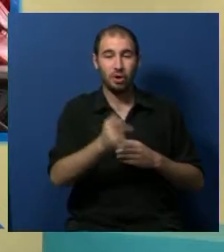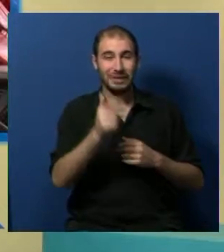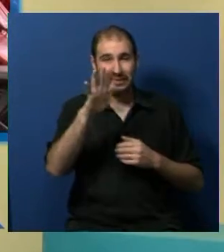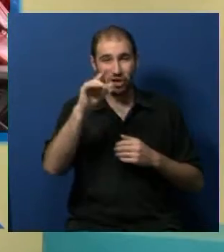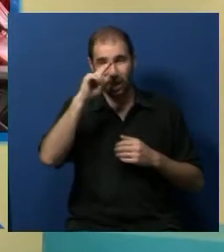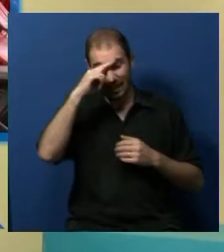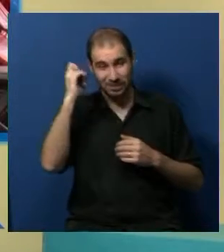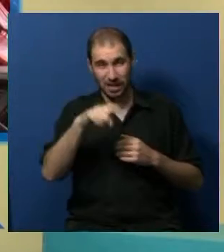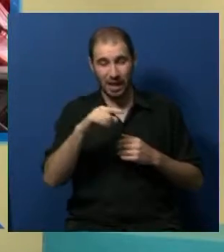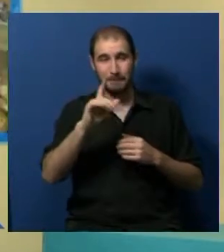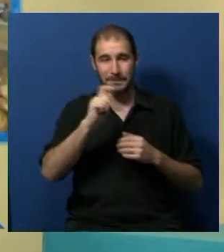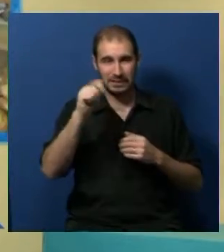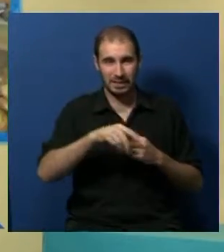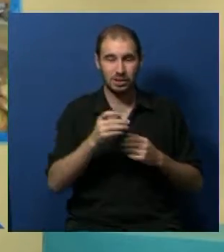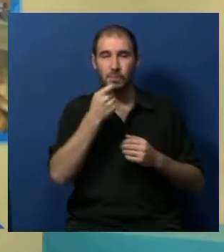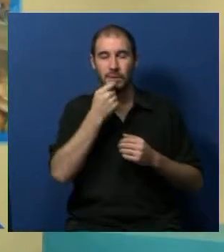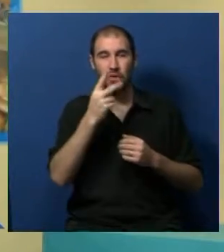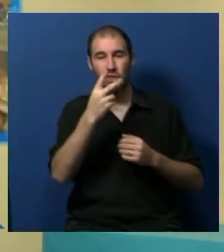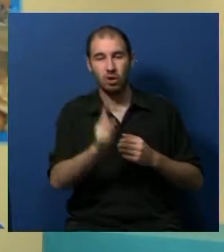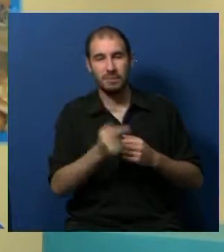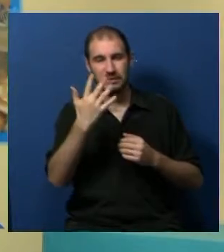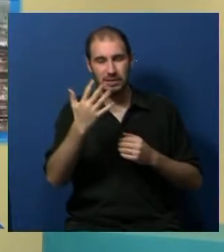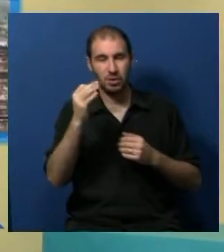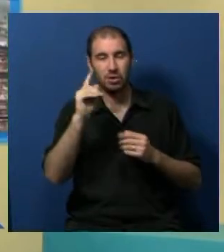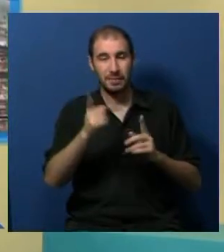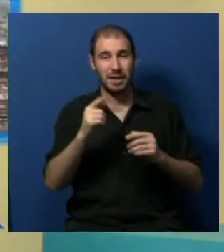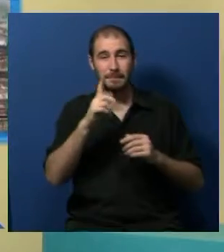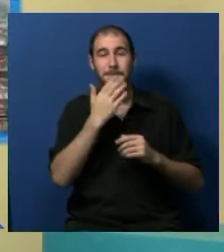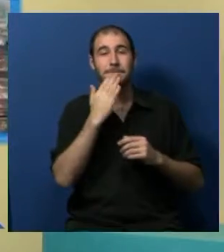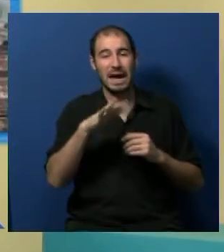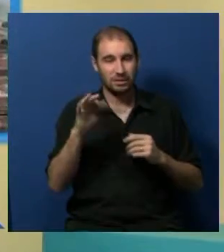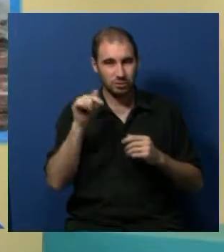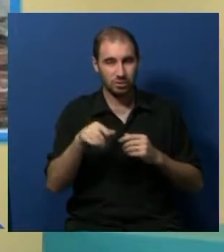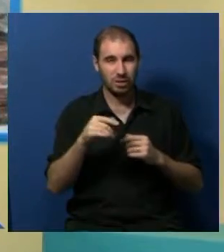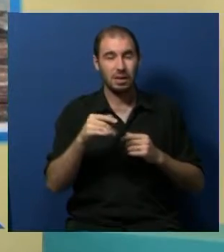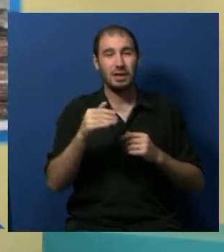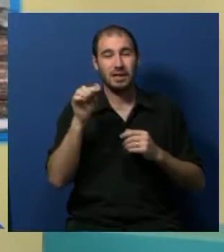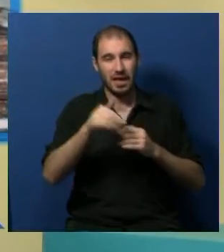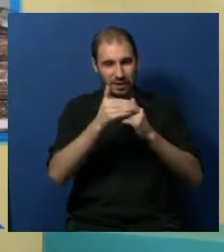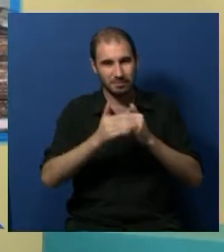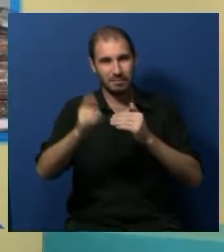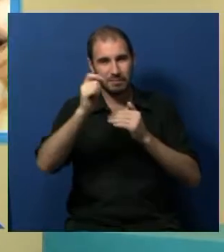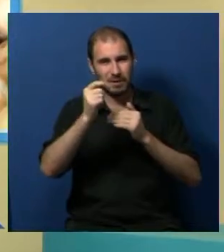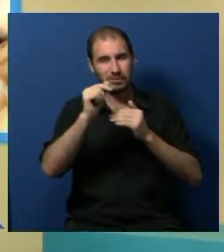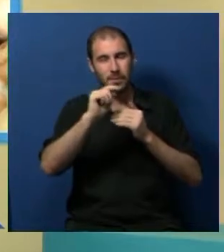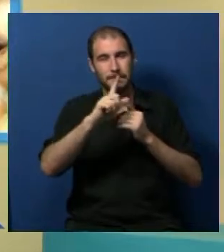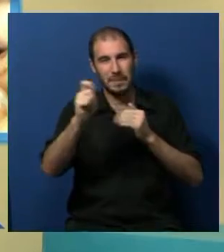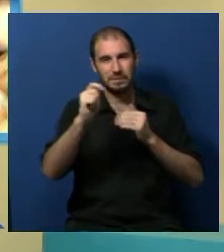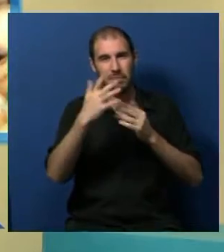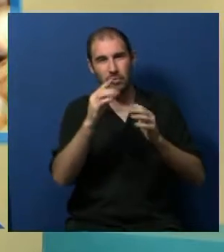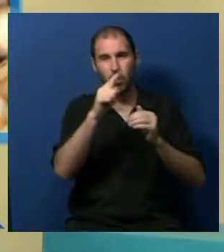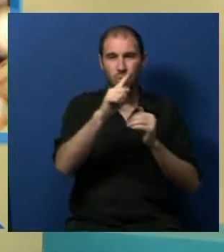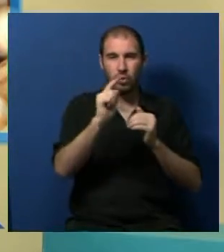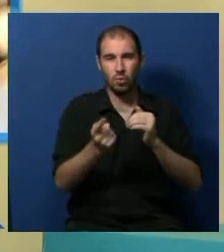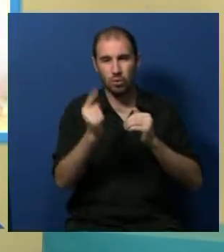nacional este mes, si tuviésemos, por ejemplo, 2,5% también en el mes de marzo, y a partir de ahí tenemos una inflación mensual de entre el 1